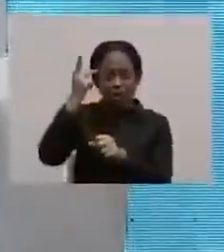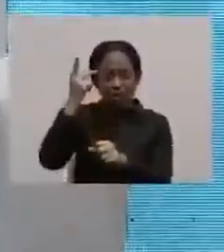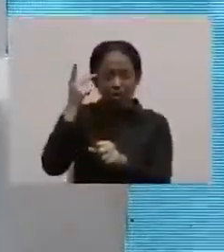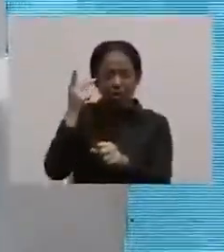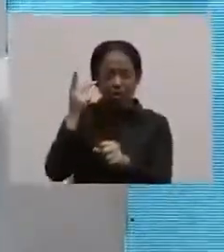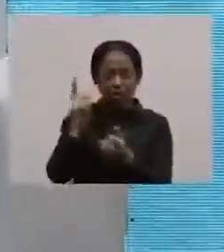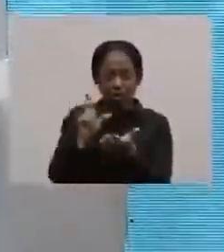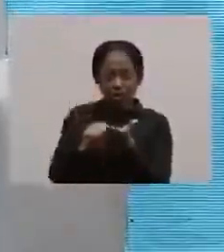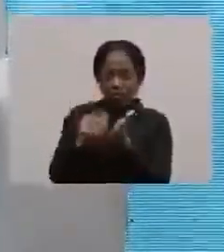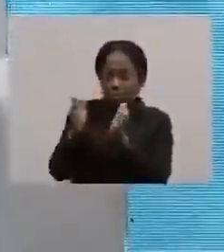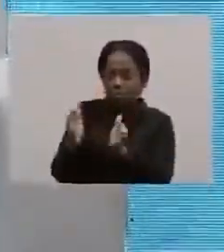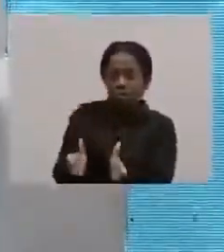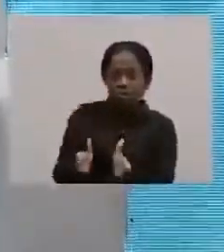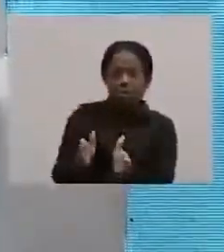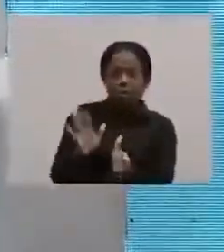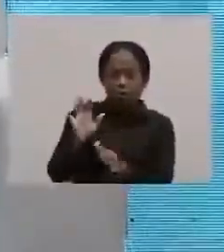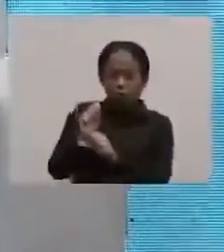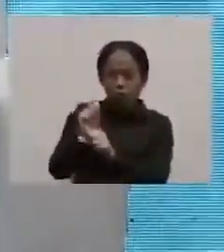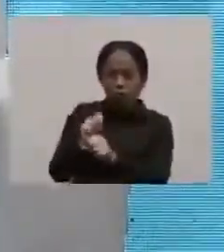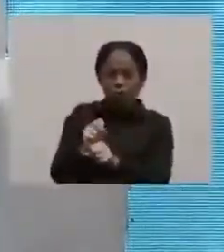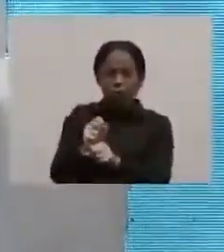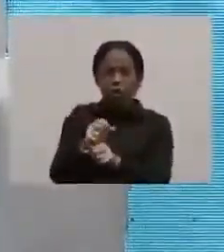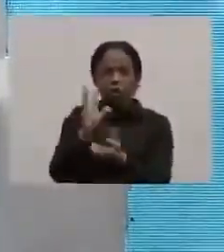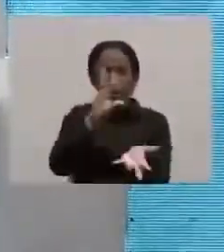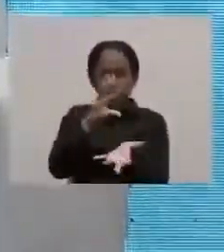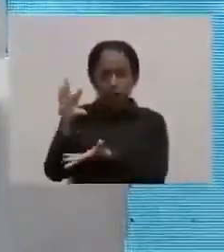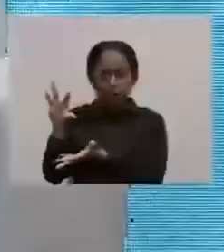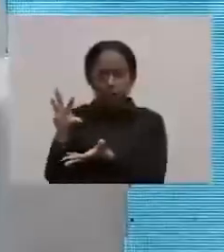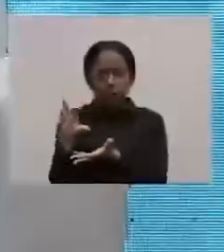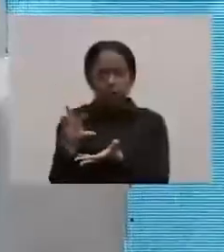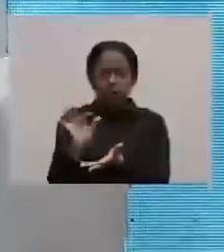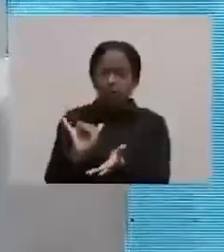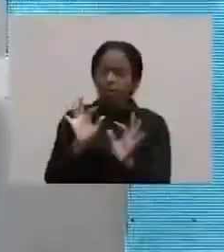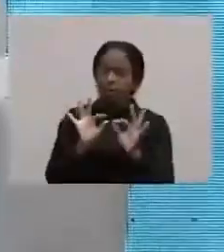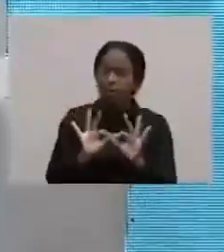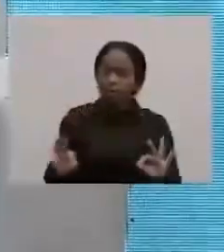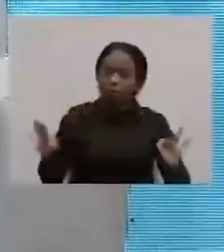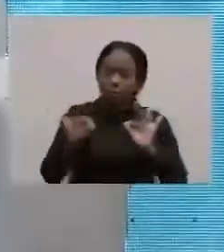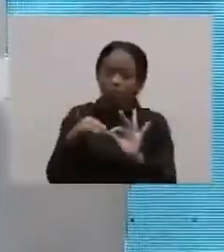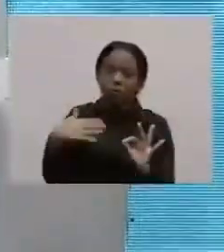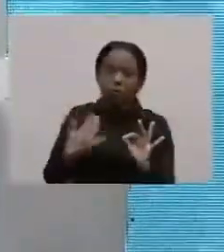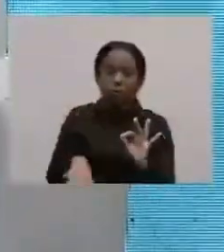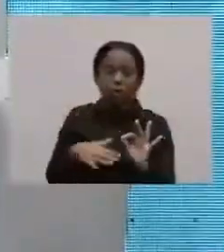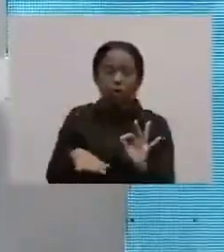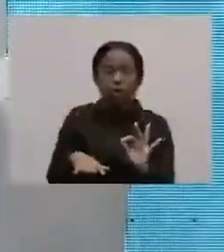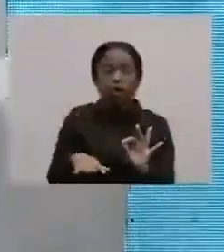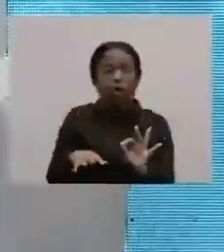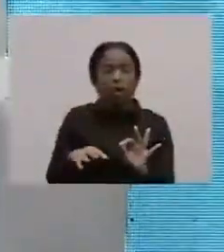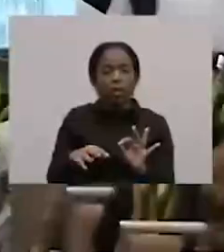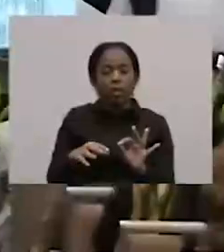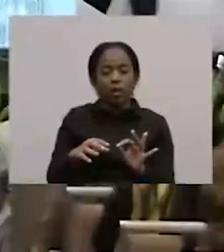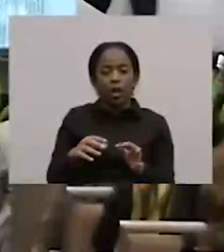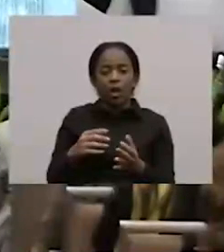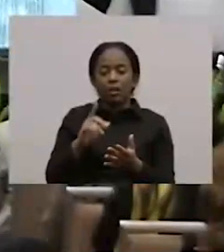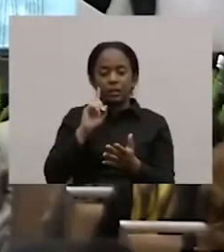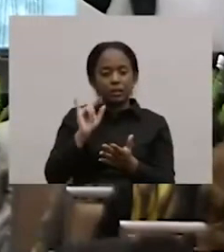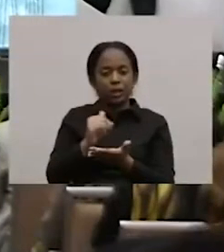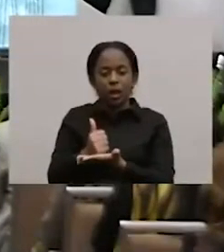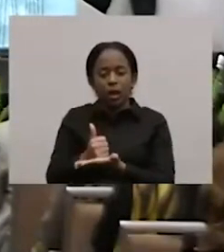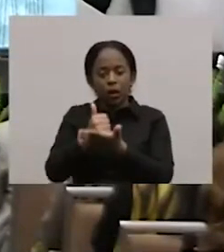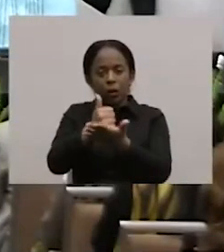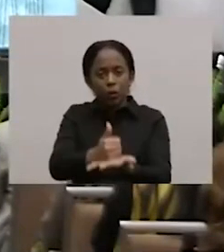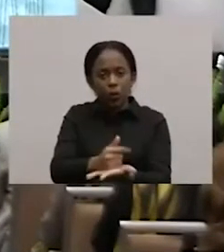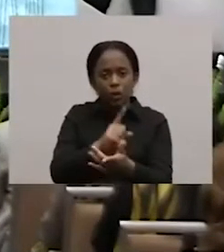del periodismo y la labor de la prensa es esencial, como un referente cierto de lo que está